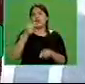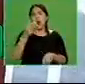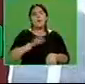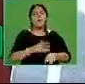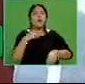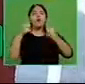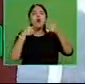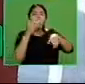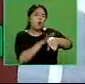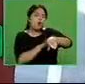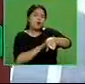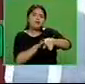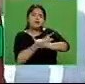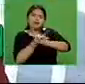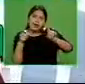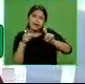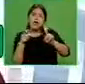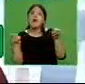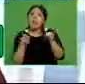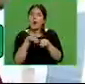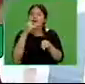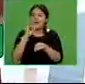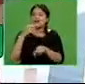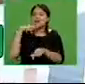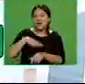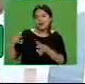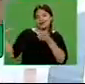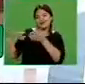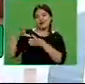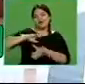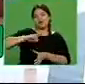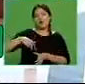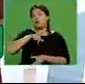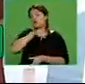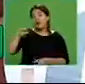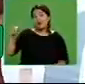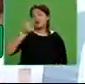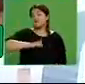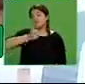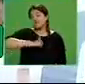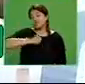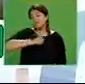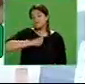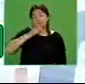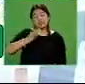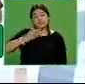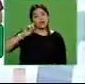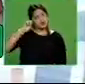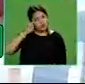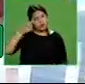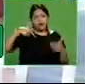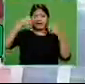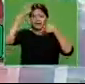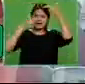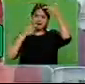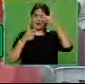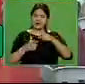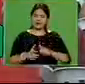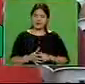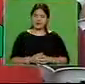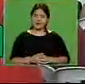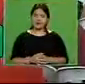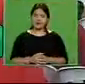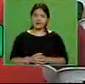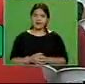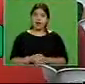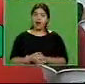de la piel. Y ustedes han dado la resistencia más heroica. Uno recordaba al comandante Chávez,